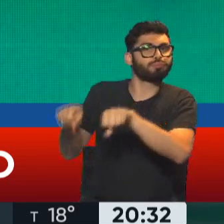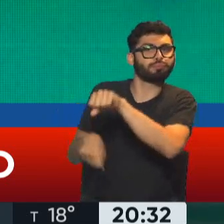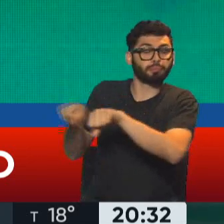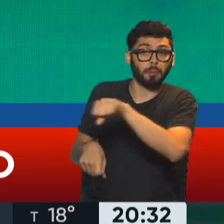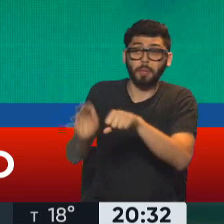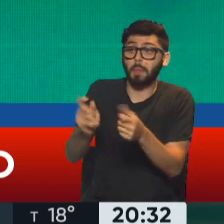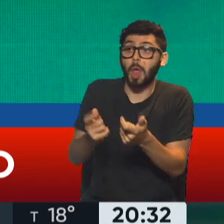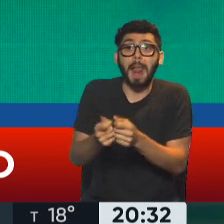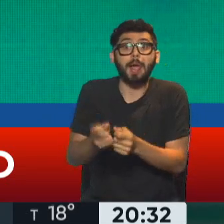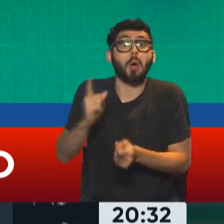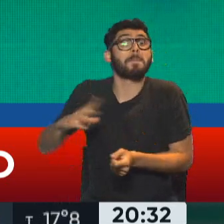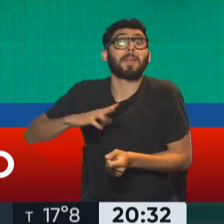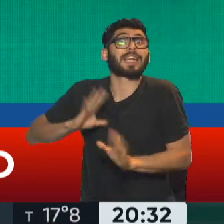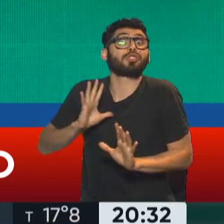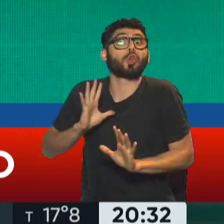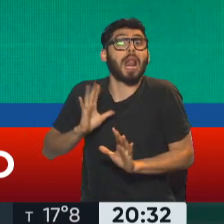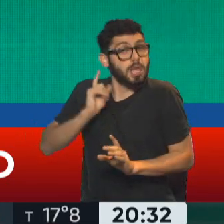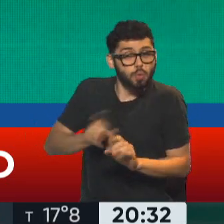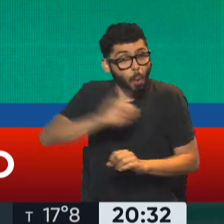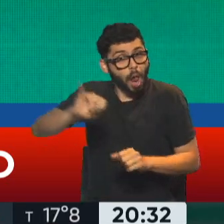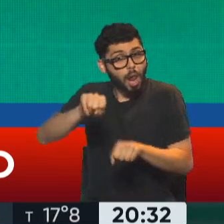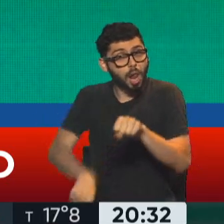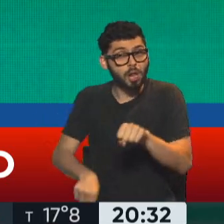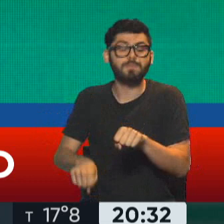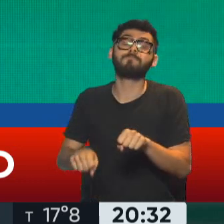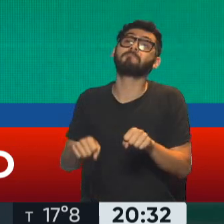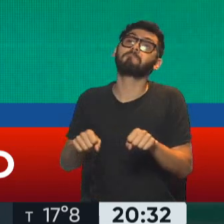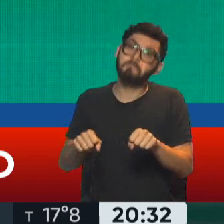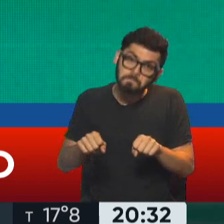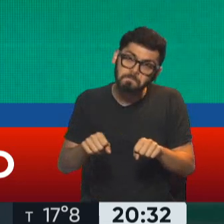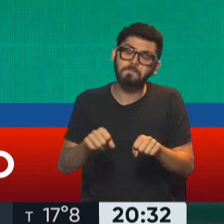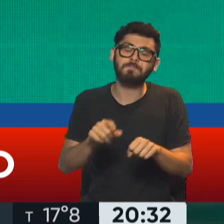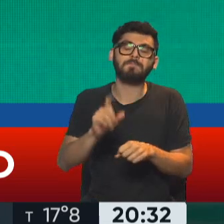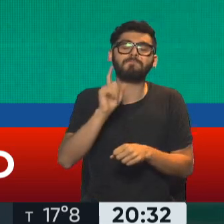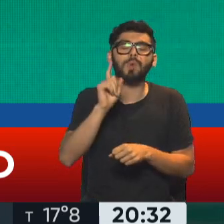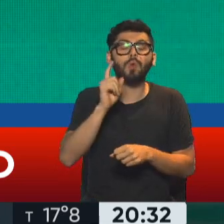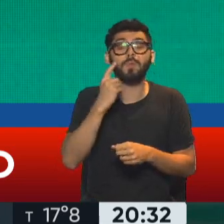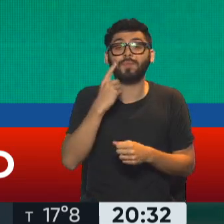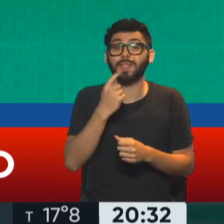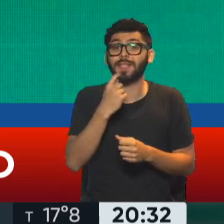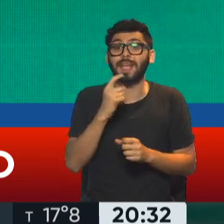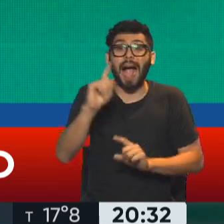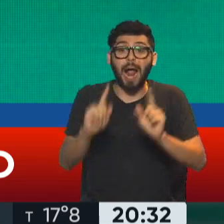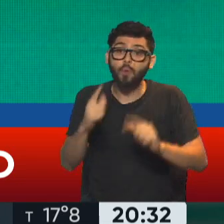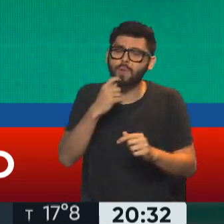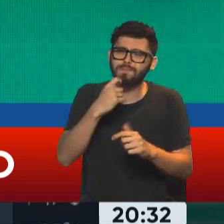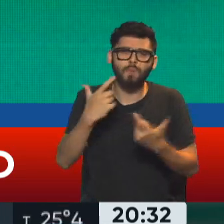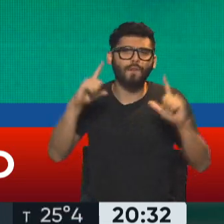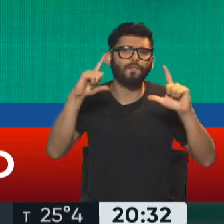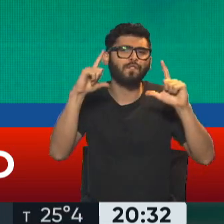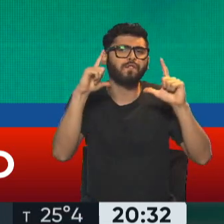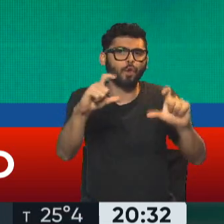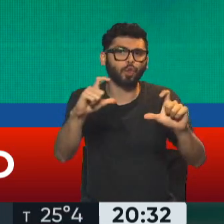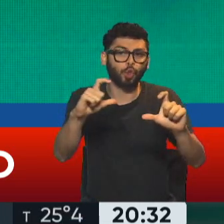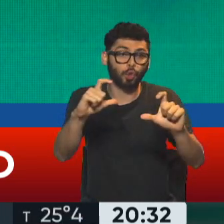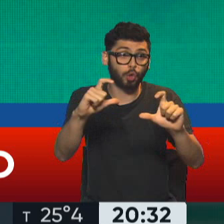que eran personales de cada uno de ellos. Pero además tengamos en cuenta que si alguno de ellos hizo algún registro fotográfico de vida, también